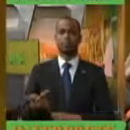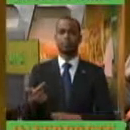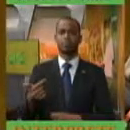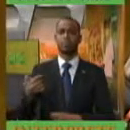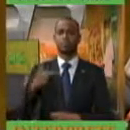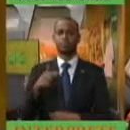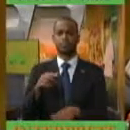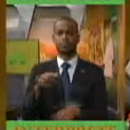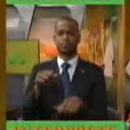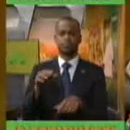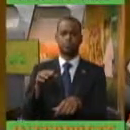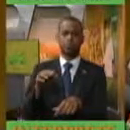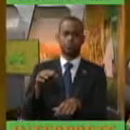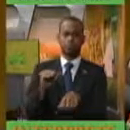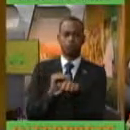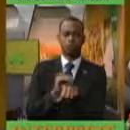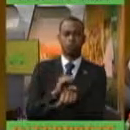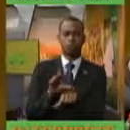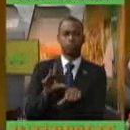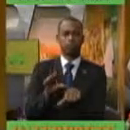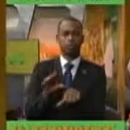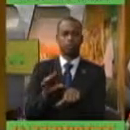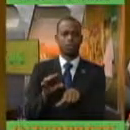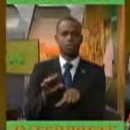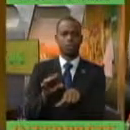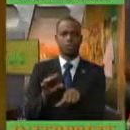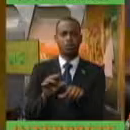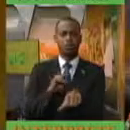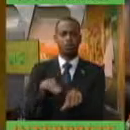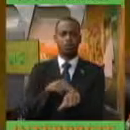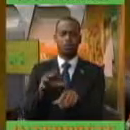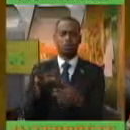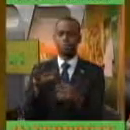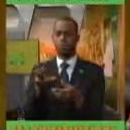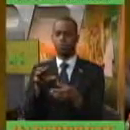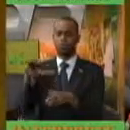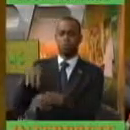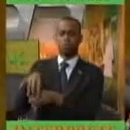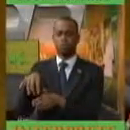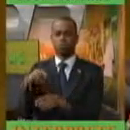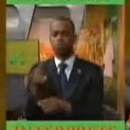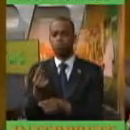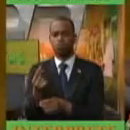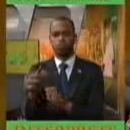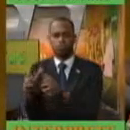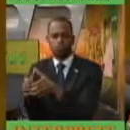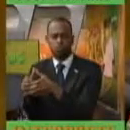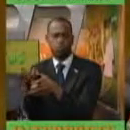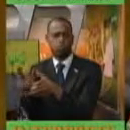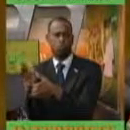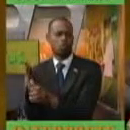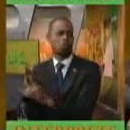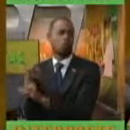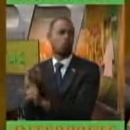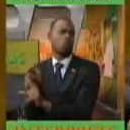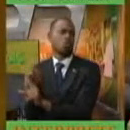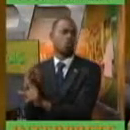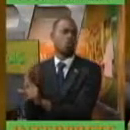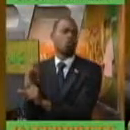el consejo con el grupito que está en tal sitio. No estoy en Boca Chica, por ejemplo, uh-huh. y me